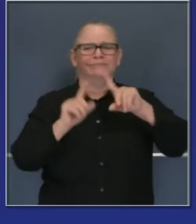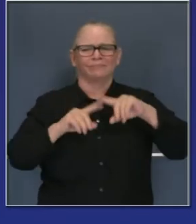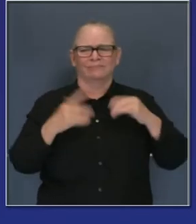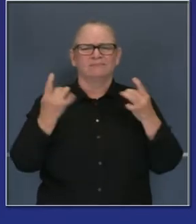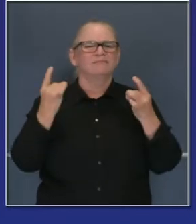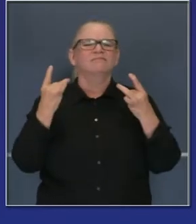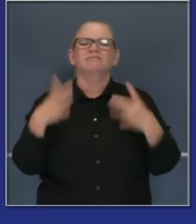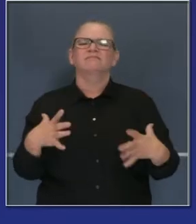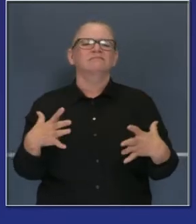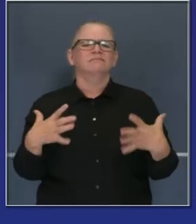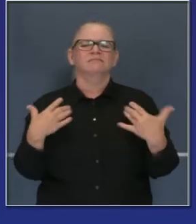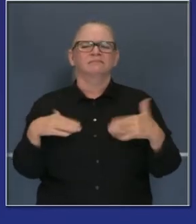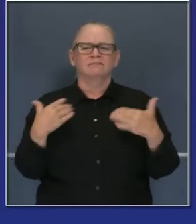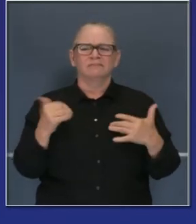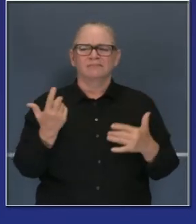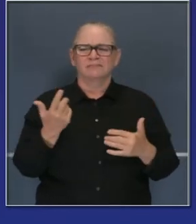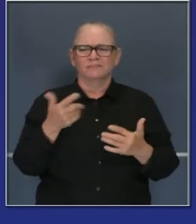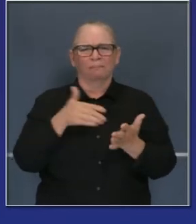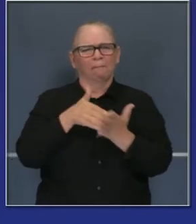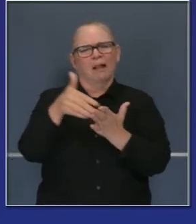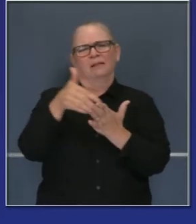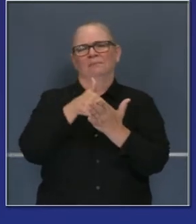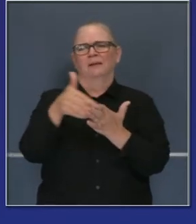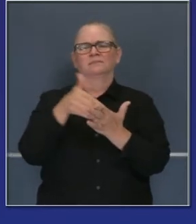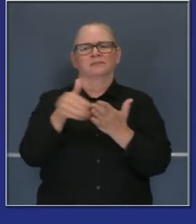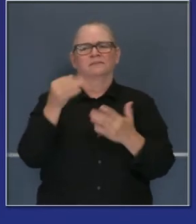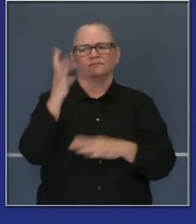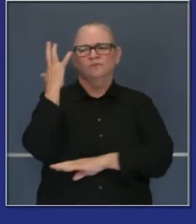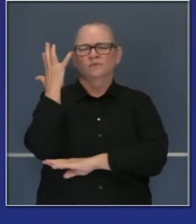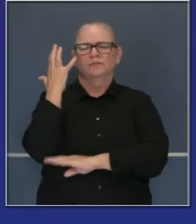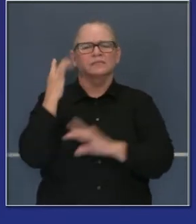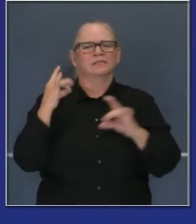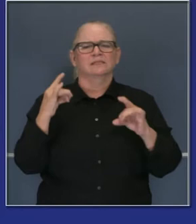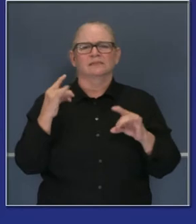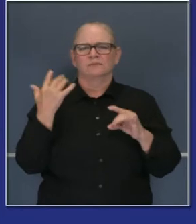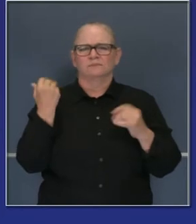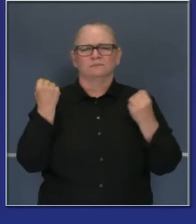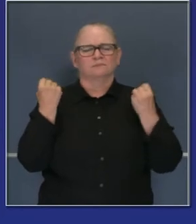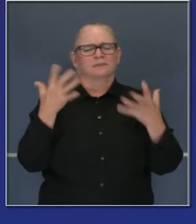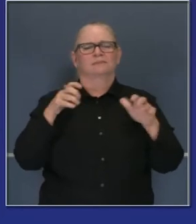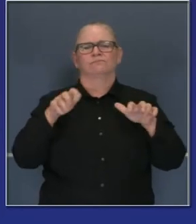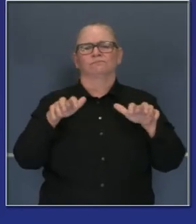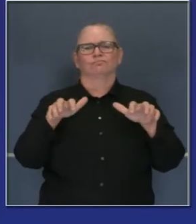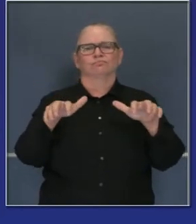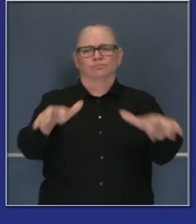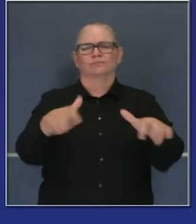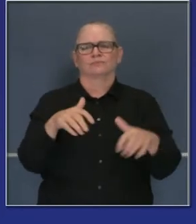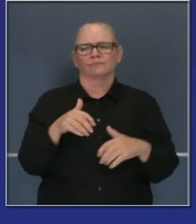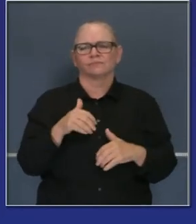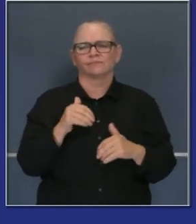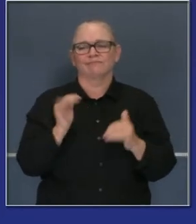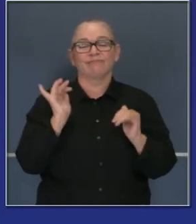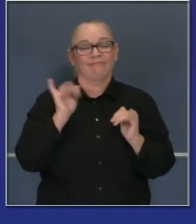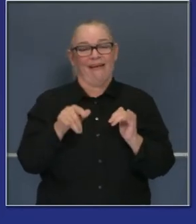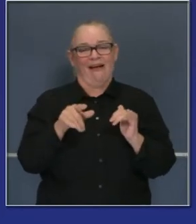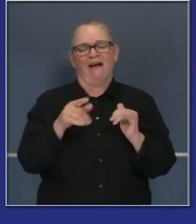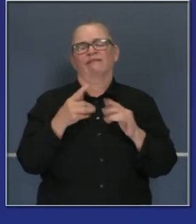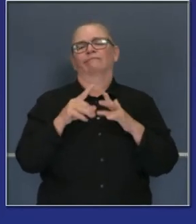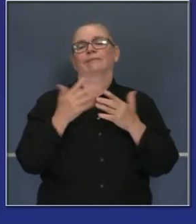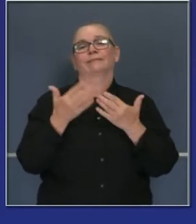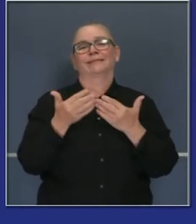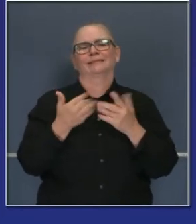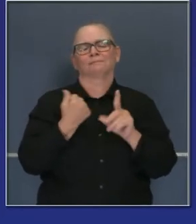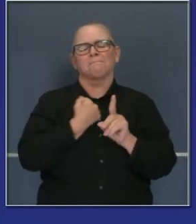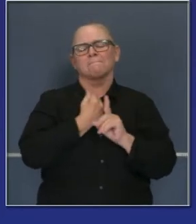que estas condiciones han sido muy propicias y estas selvas o bosques obviamente se han